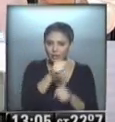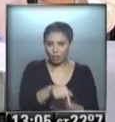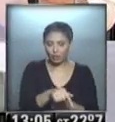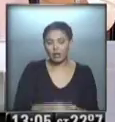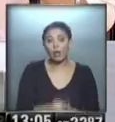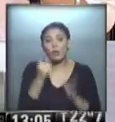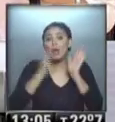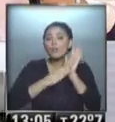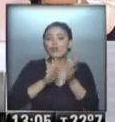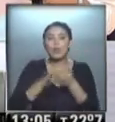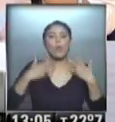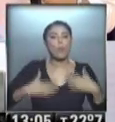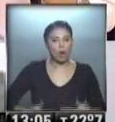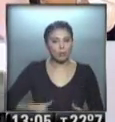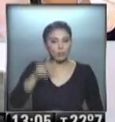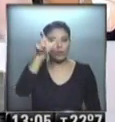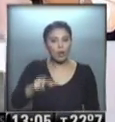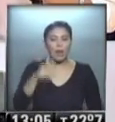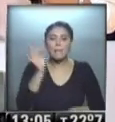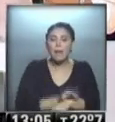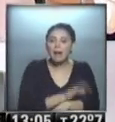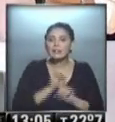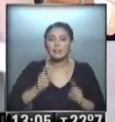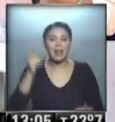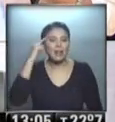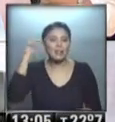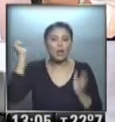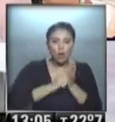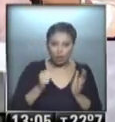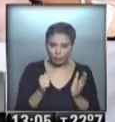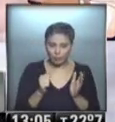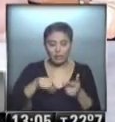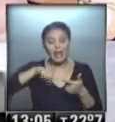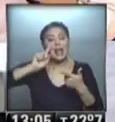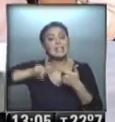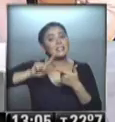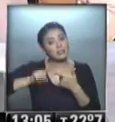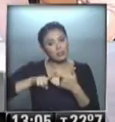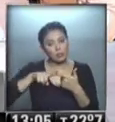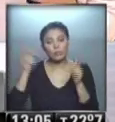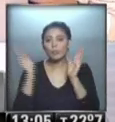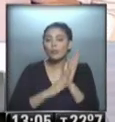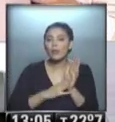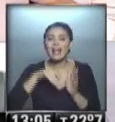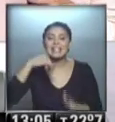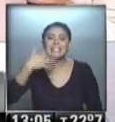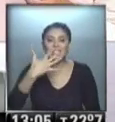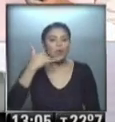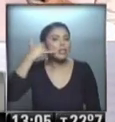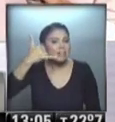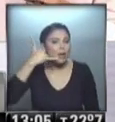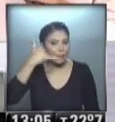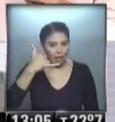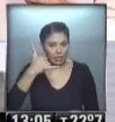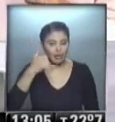que ver con su estado físico, tiene escoriaciones y un golpe en la cabeza. La segunda parte de las pruebas está vinculada con 5 llamadas telefónicas,